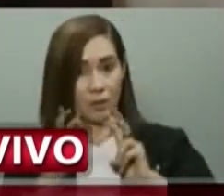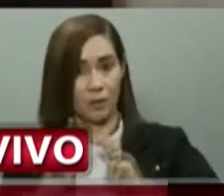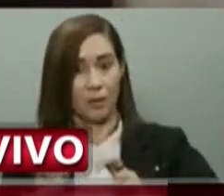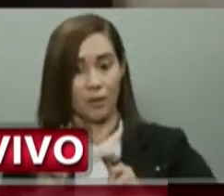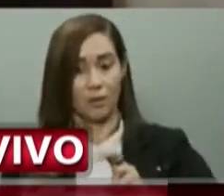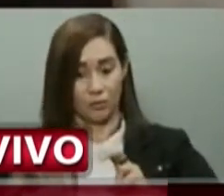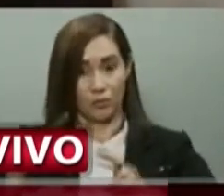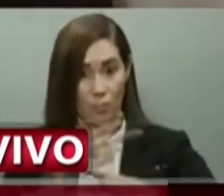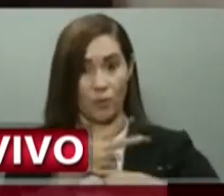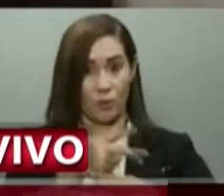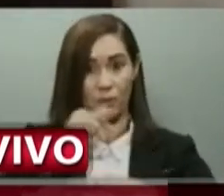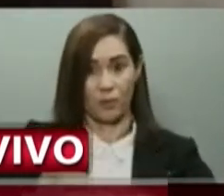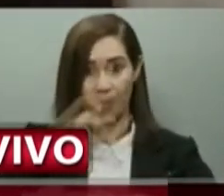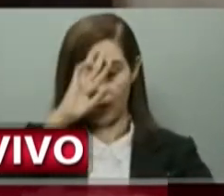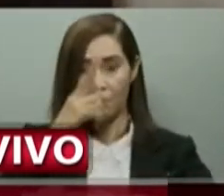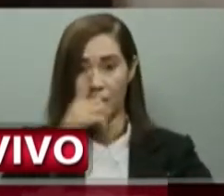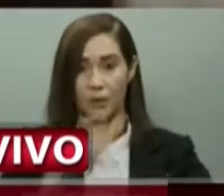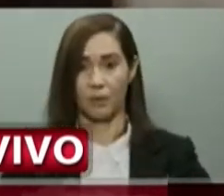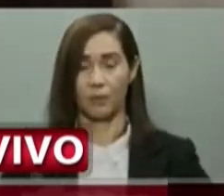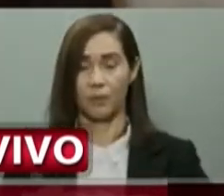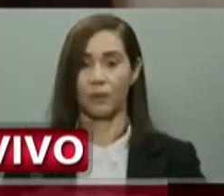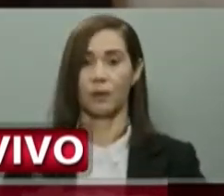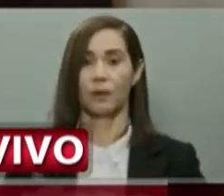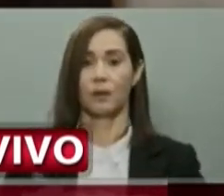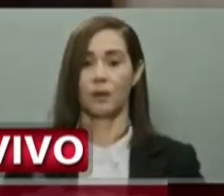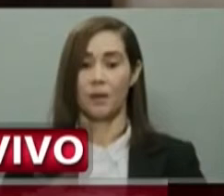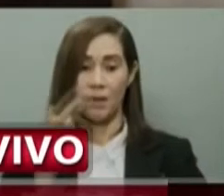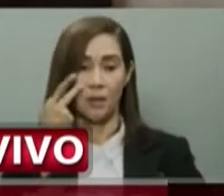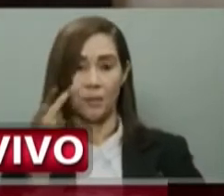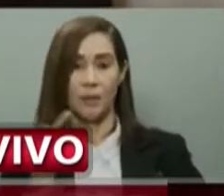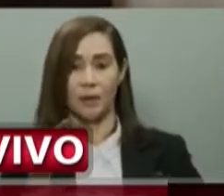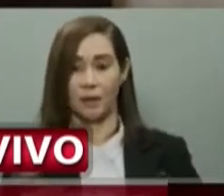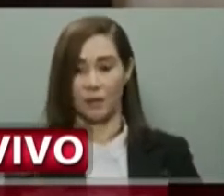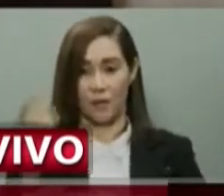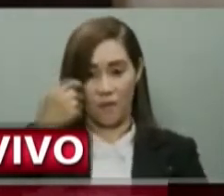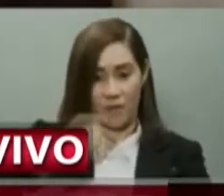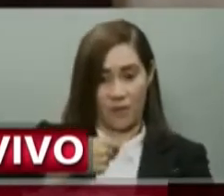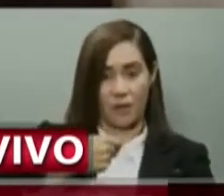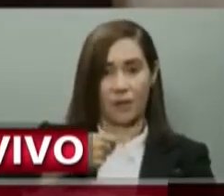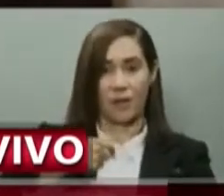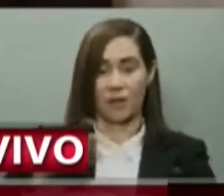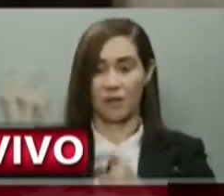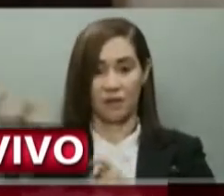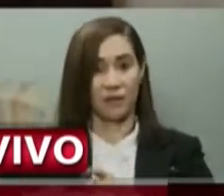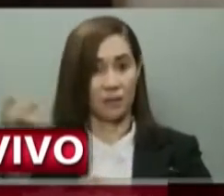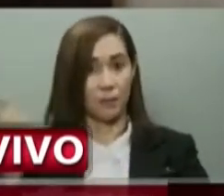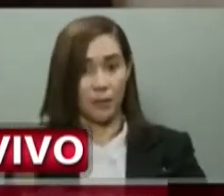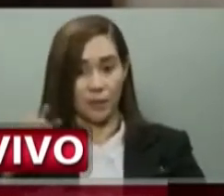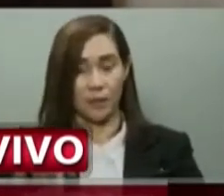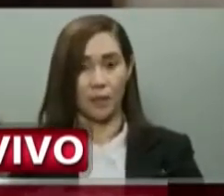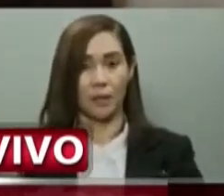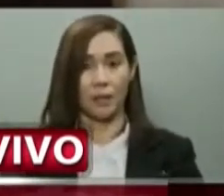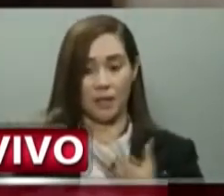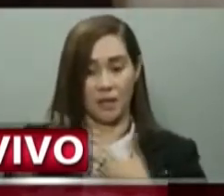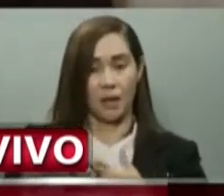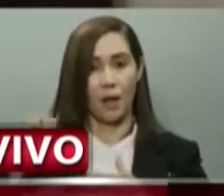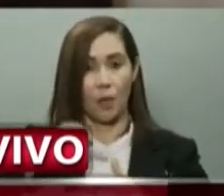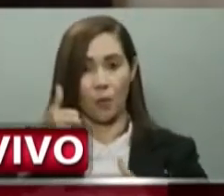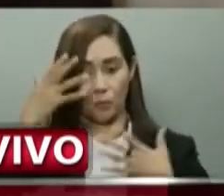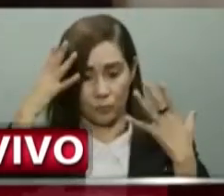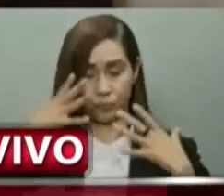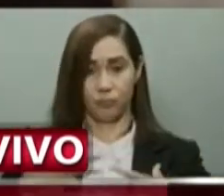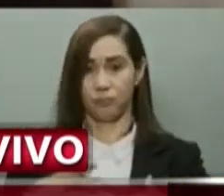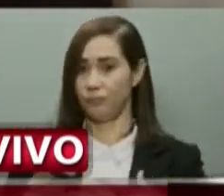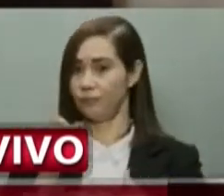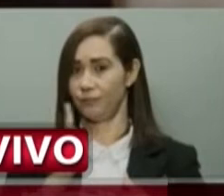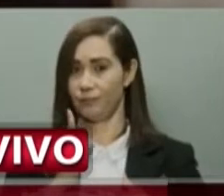que proteger a este país. Y chequear de que aquí no entre nadie de bandas ni de que estén ligados a otros sectores